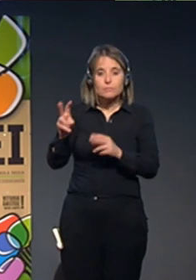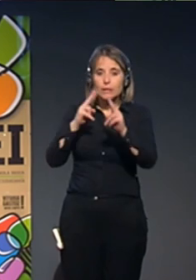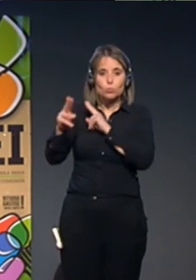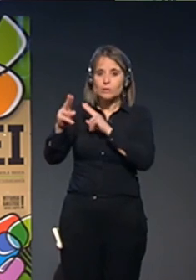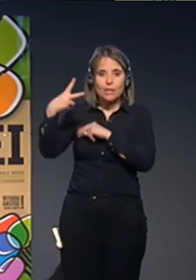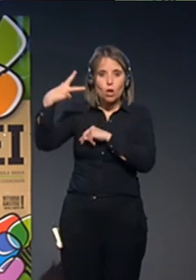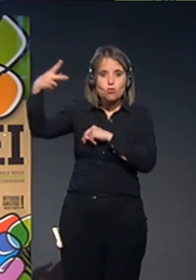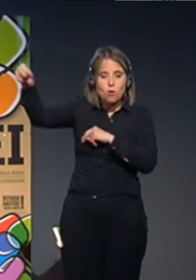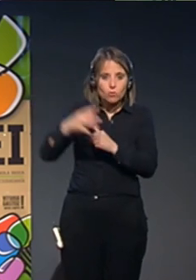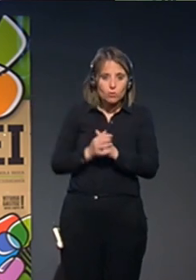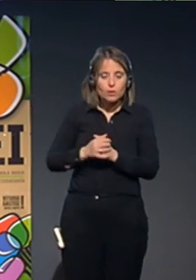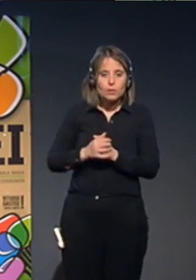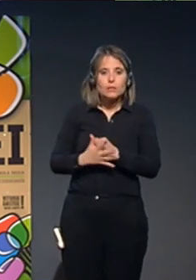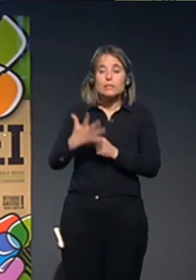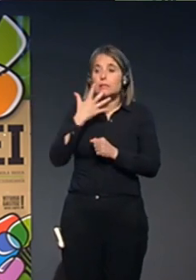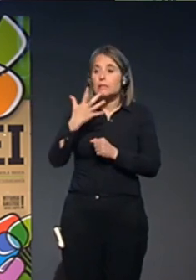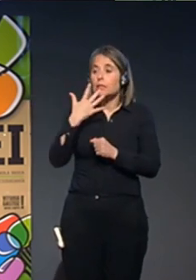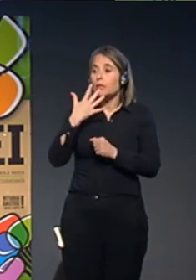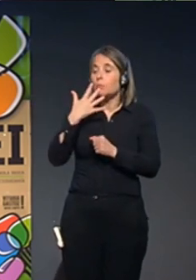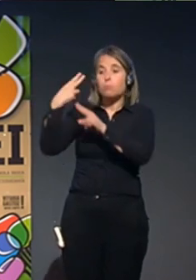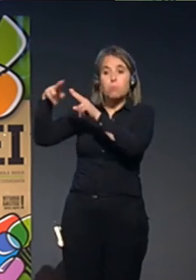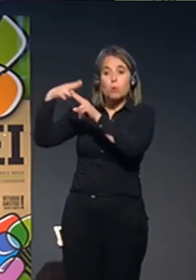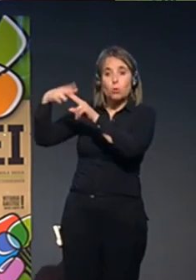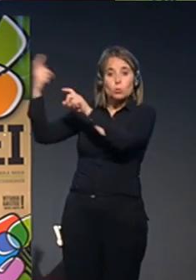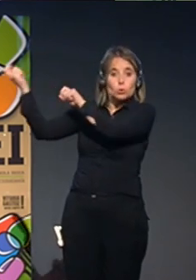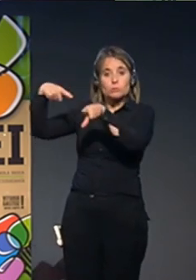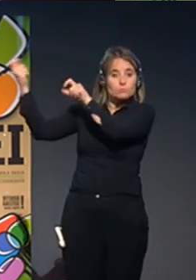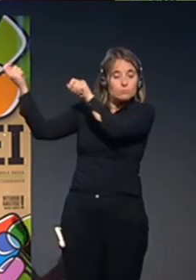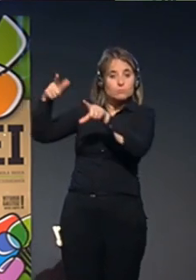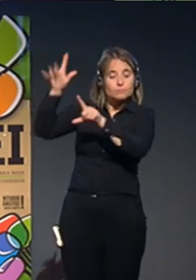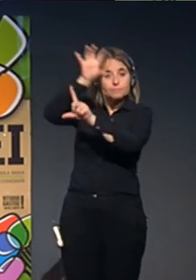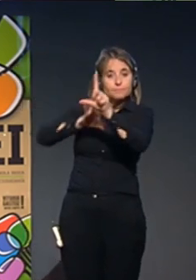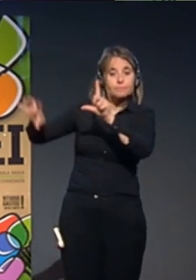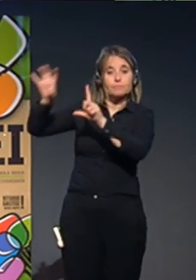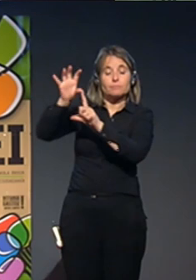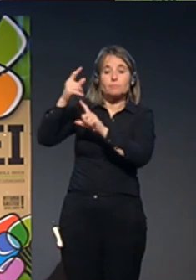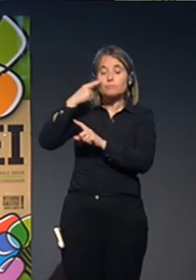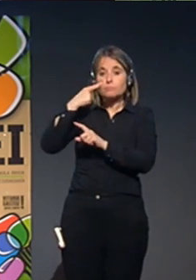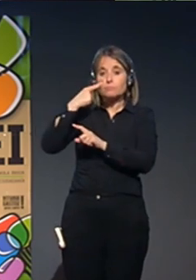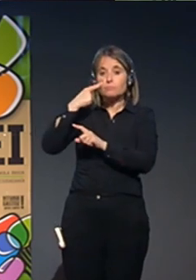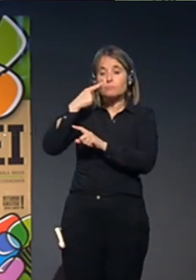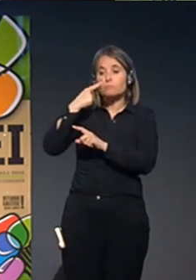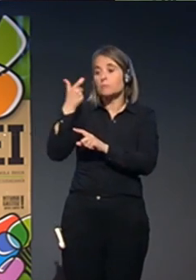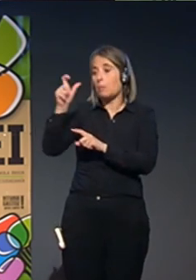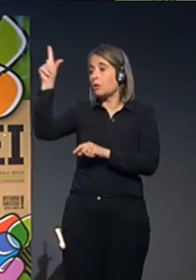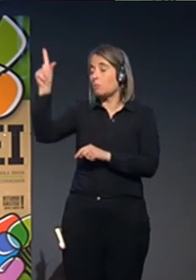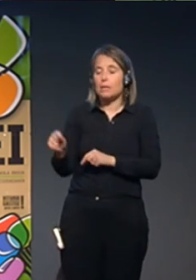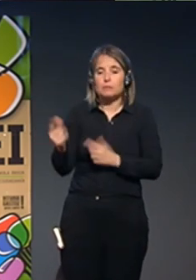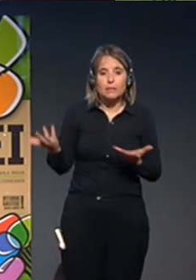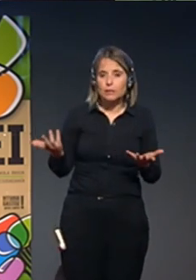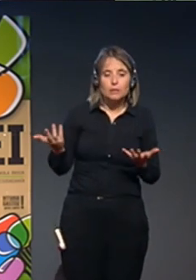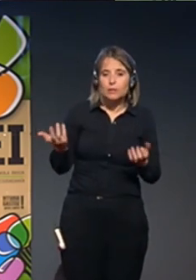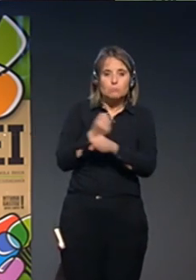no Mientras estemos recibiendo otros productos procedentes de otros lugares a la cuarta parte del precio Cómo